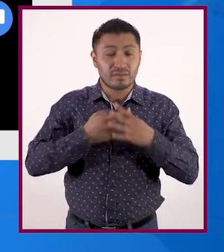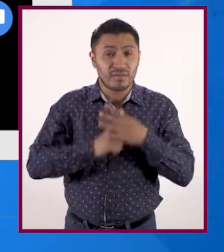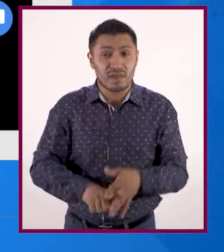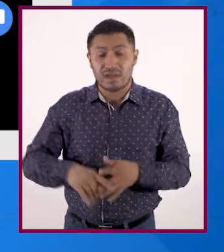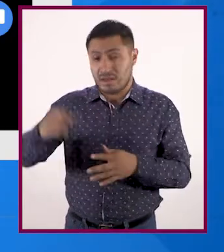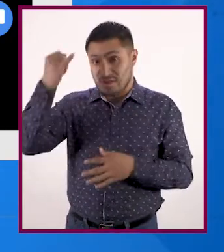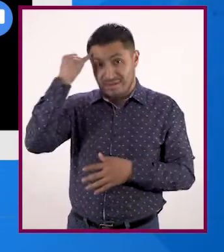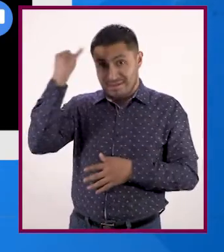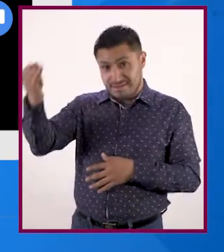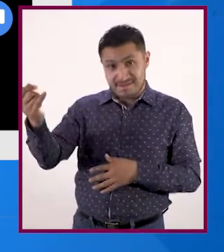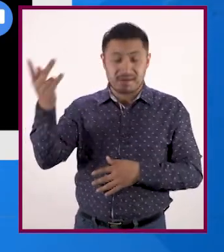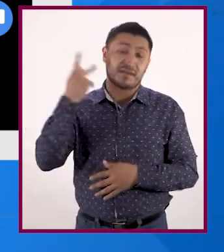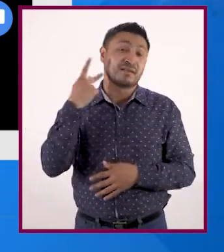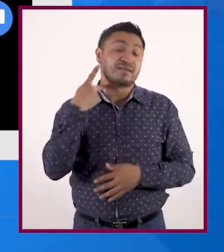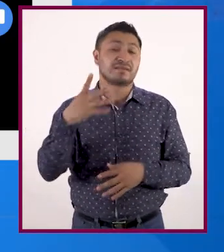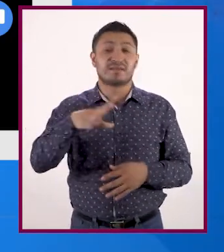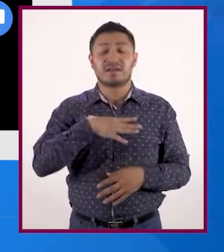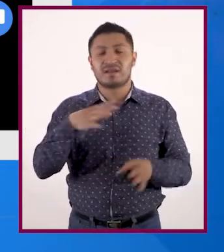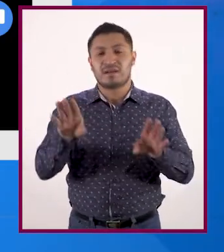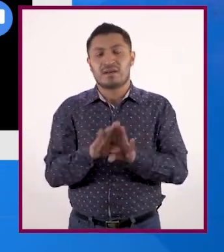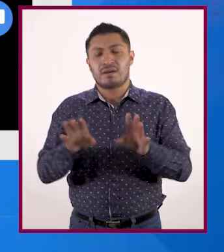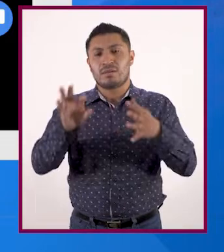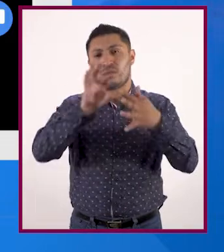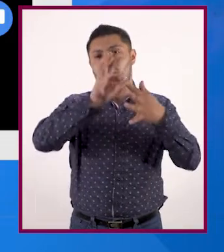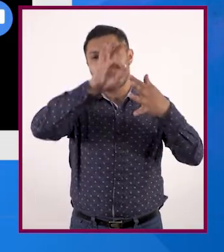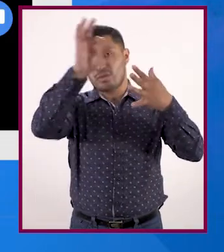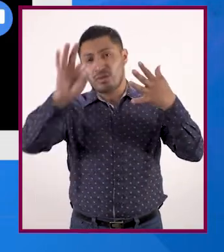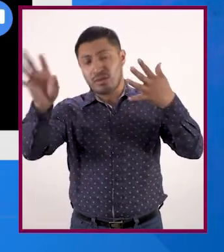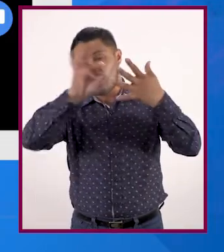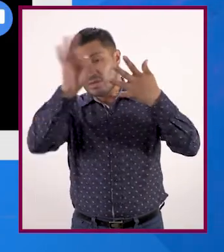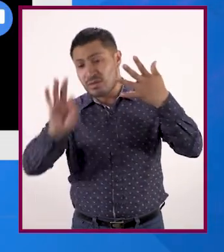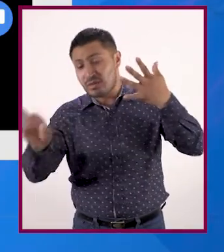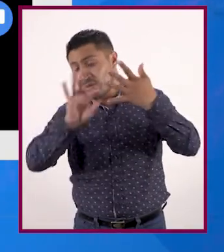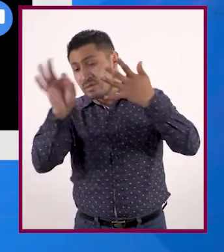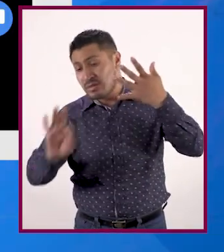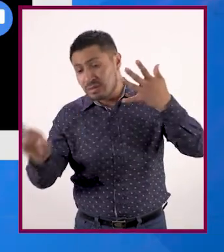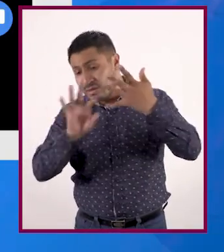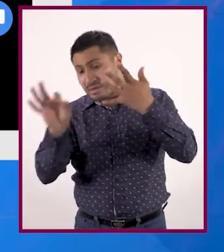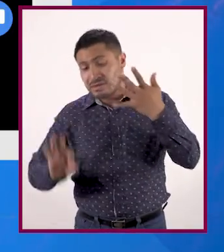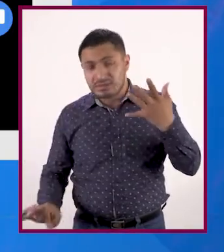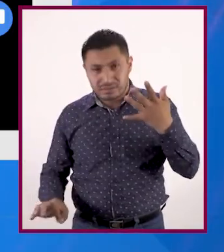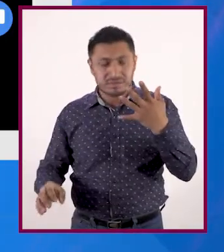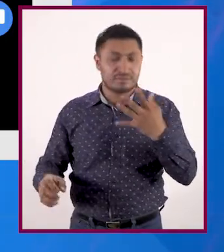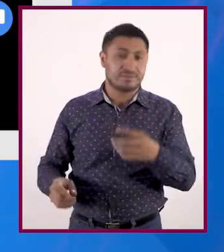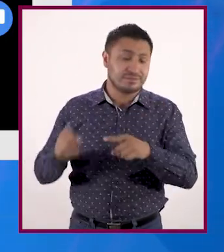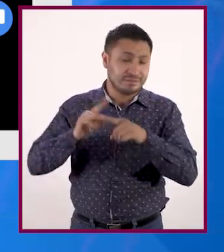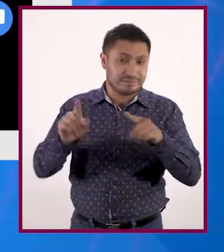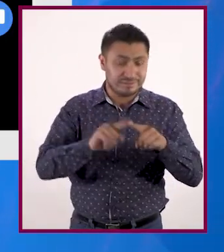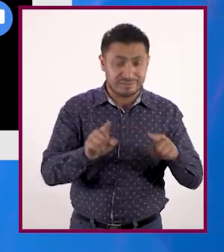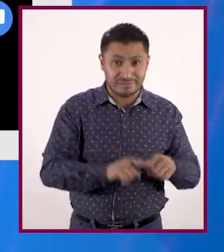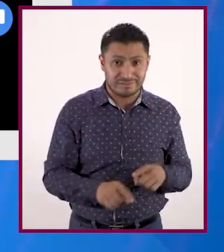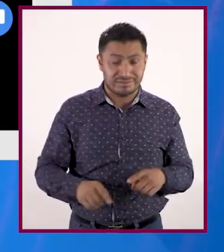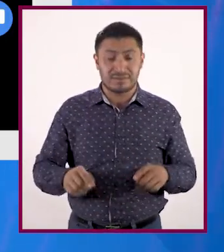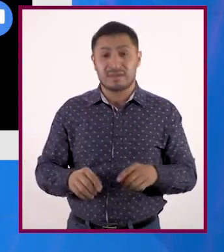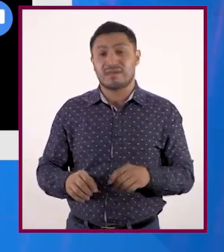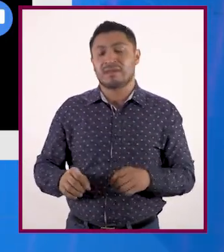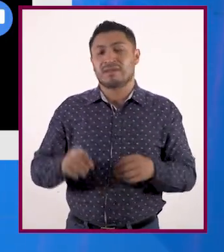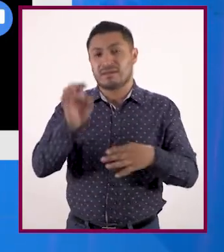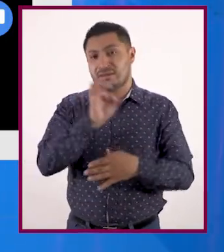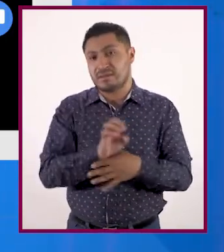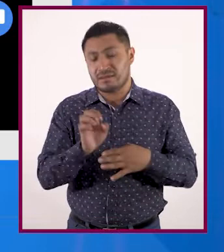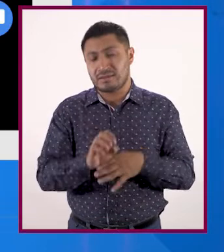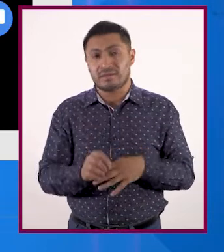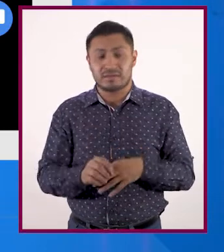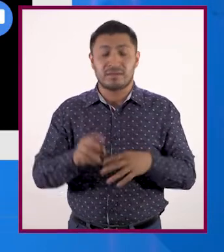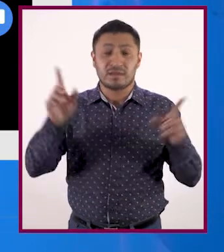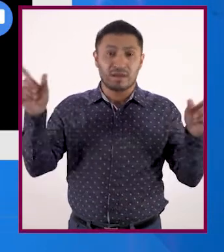muchas veces haga existan ramificaciones de otras nuevas ideologías entonces he resumido para resumir esta pregunta